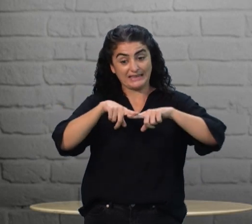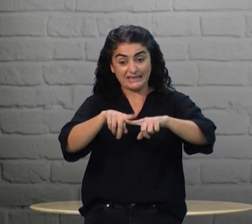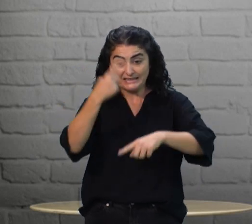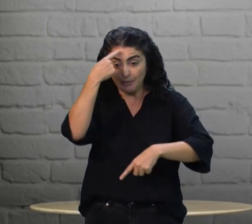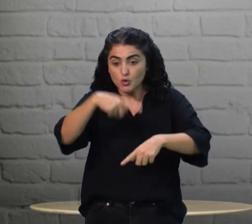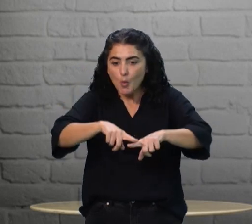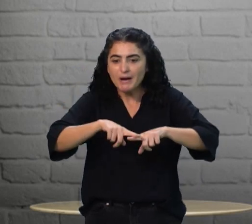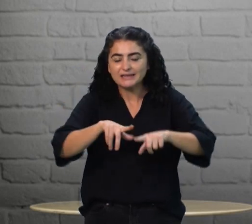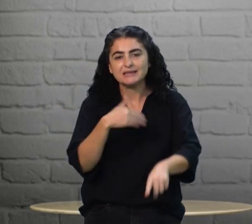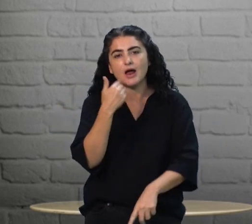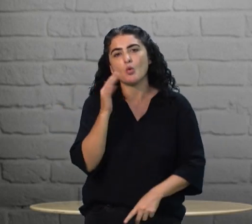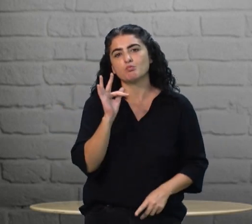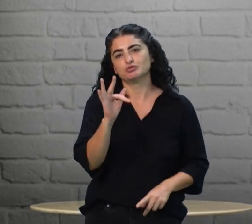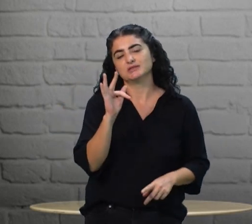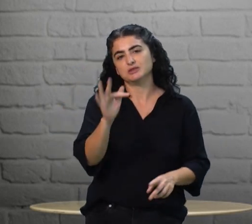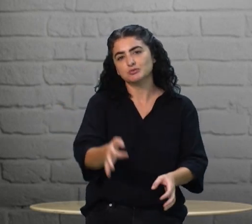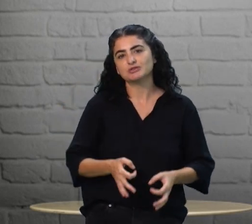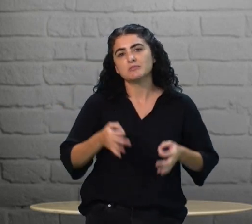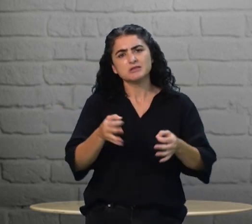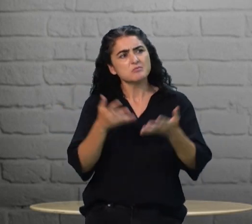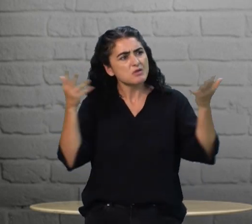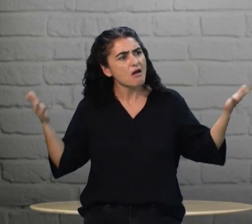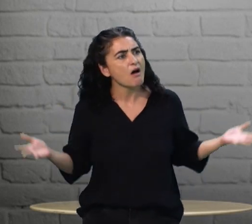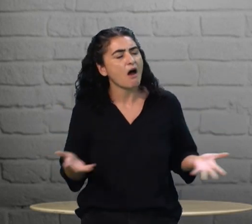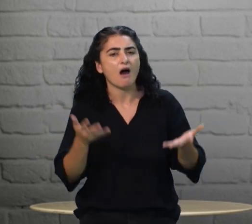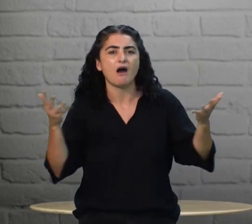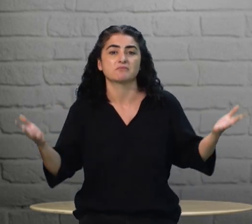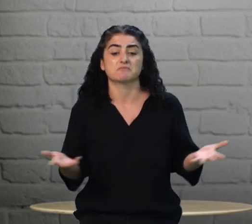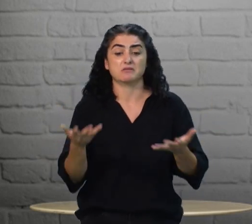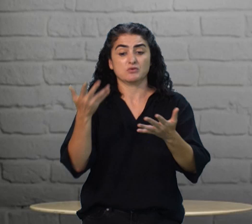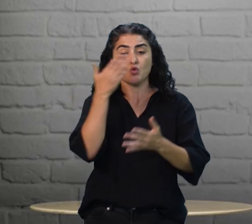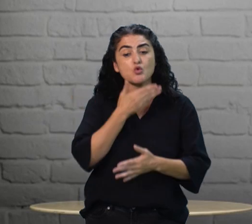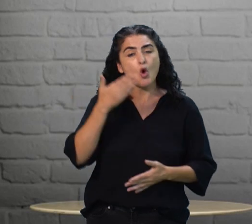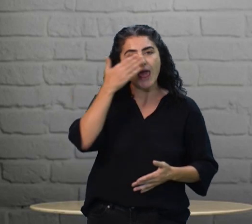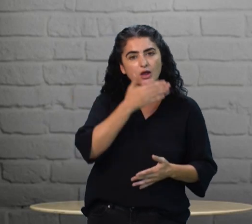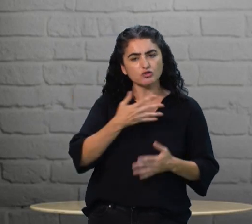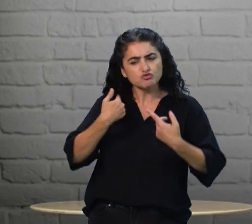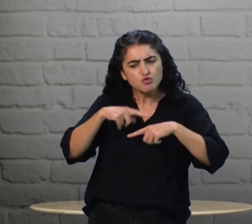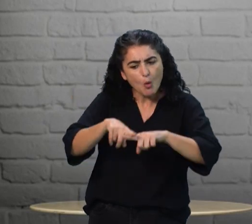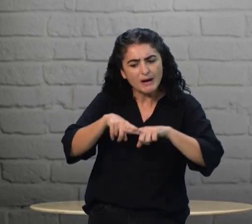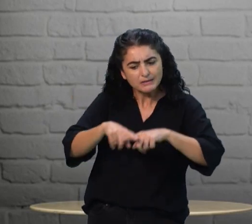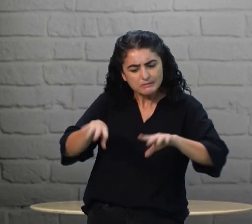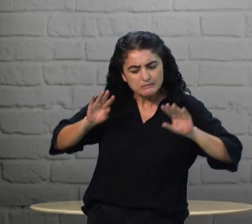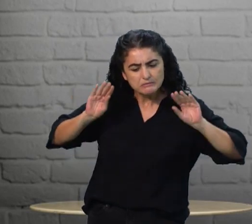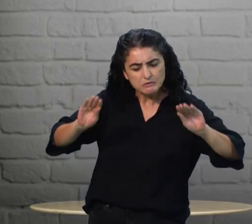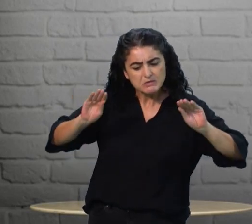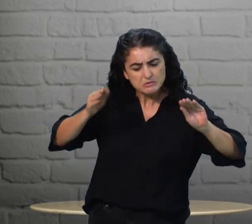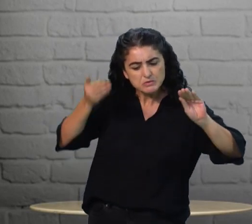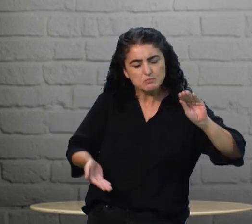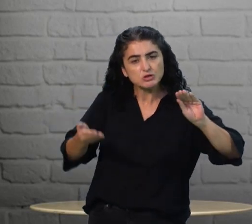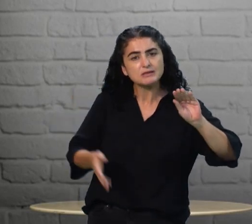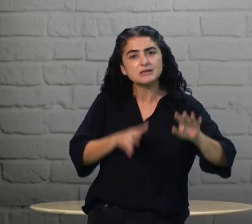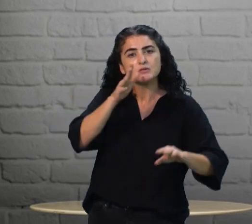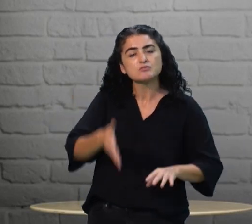cosa que siempre tendríamos que fomentar muchísimo en los coles por esto que hay no de estas cosas